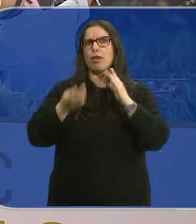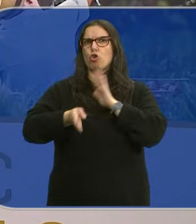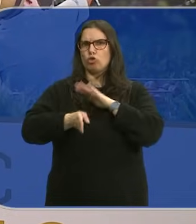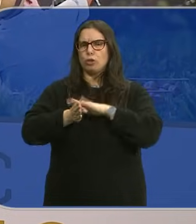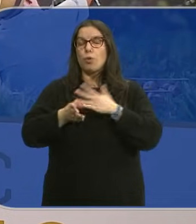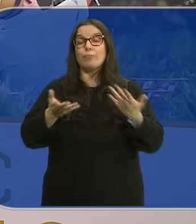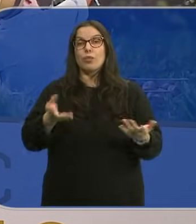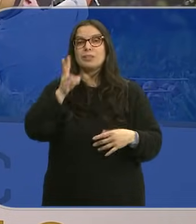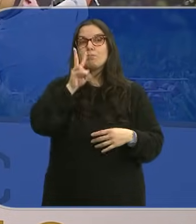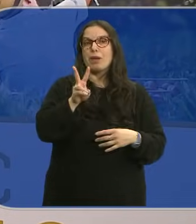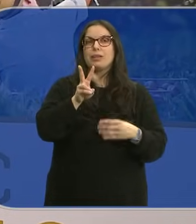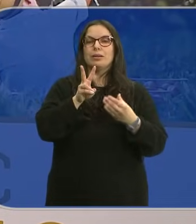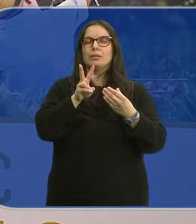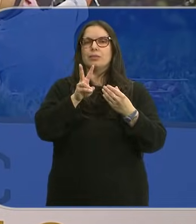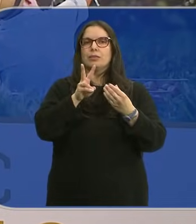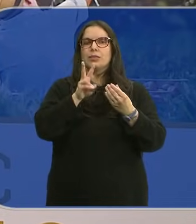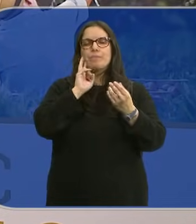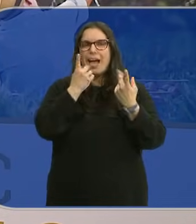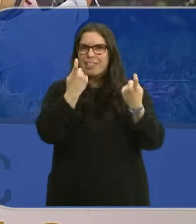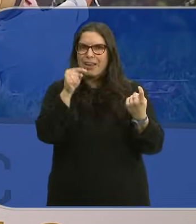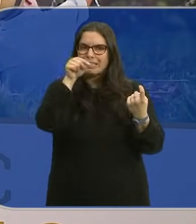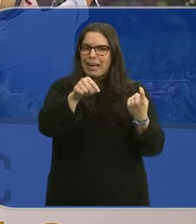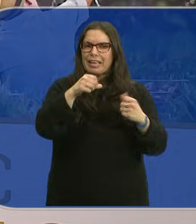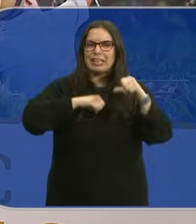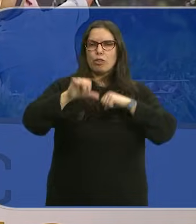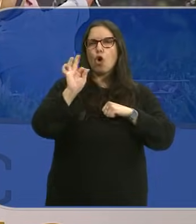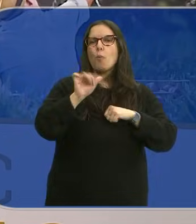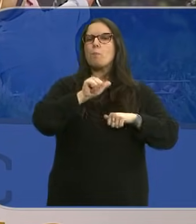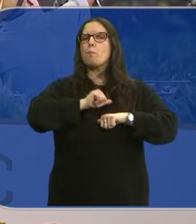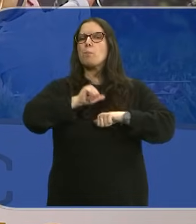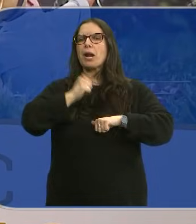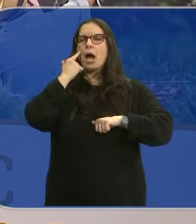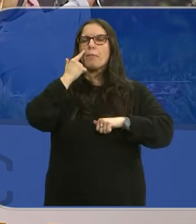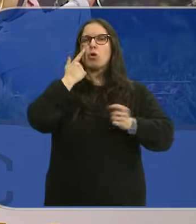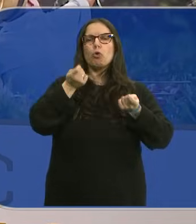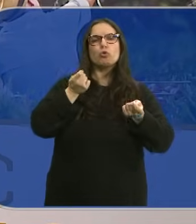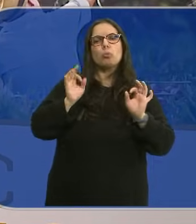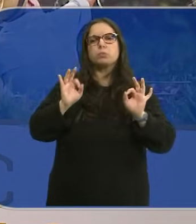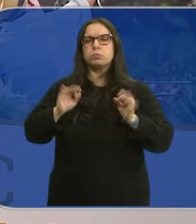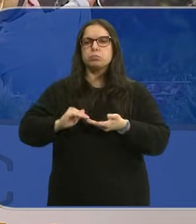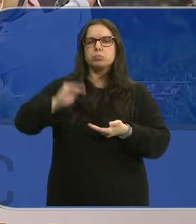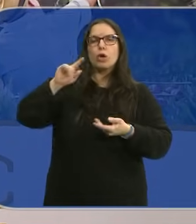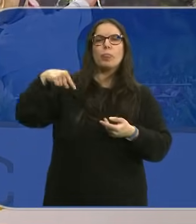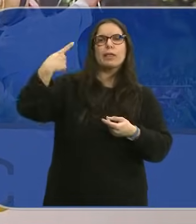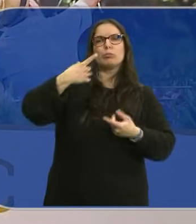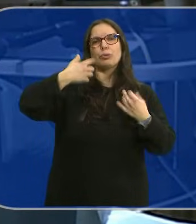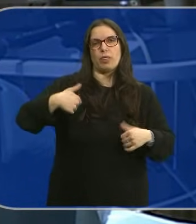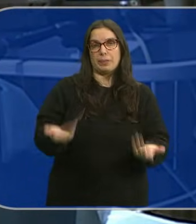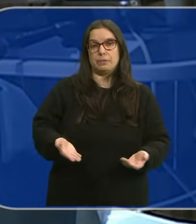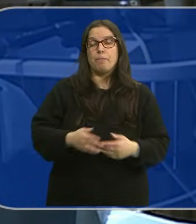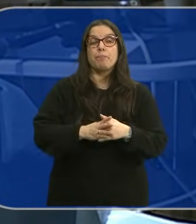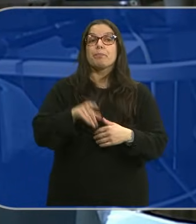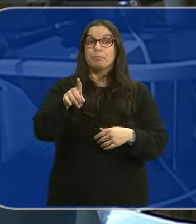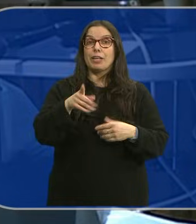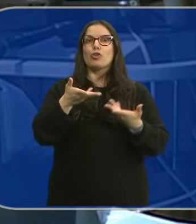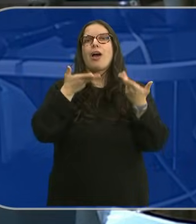Ver si es necesario intervenir en ese momento o si se puede en un futuro intervenir de forma segura. Y eso